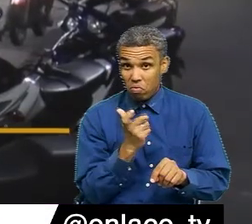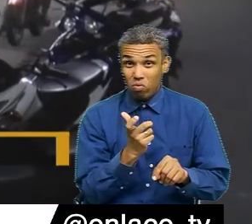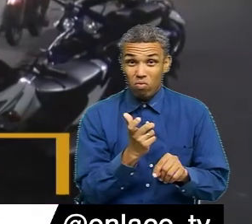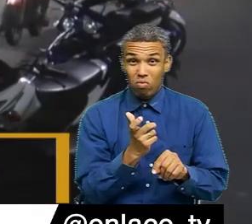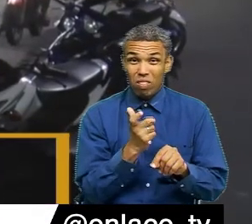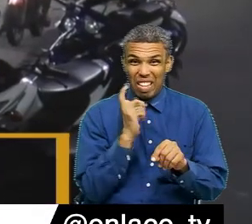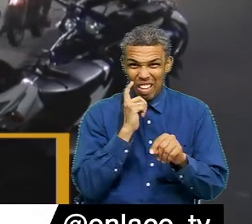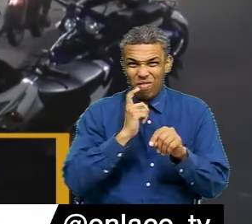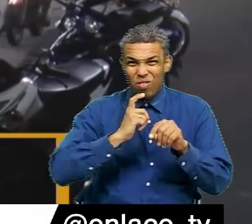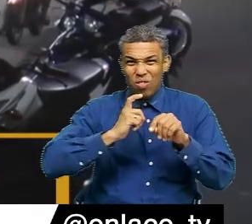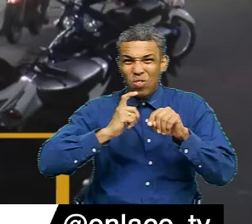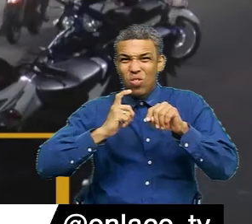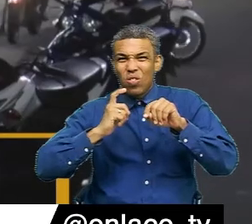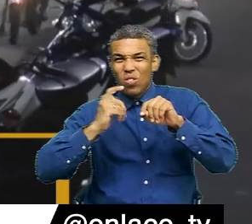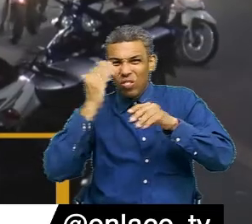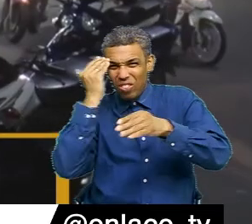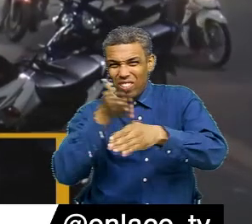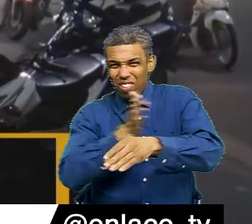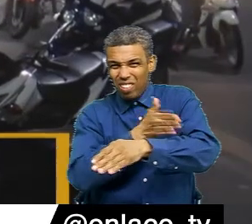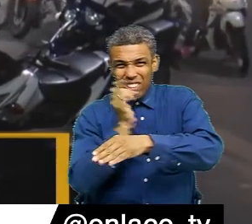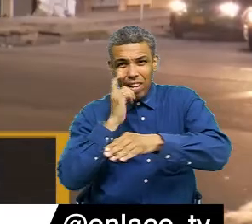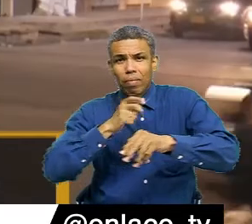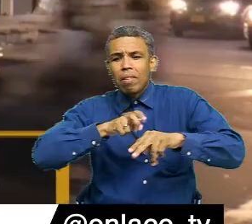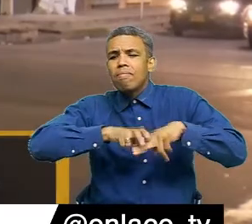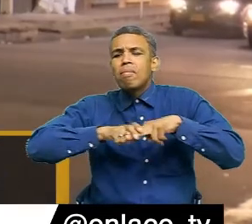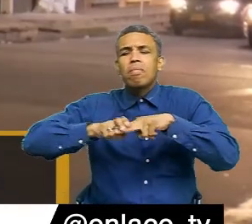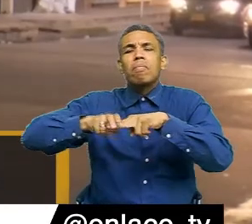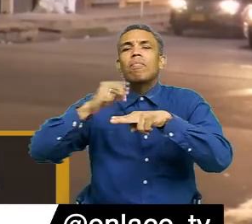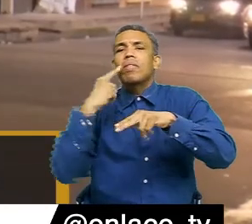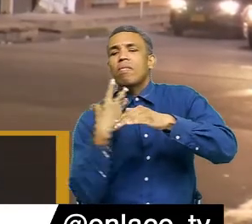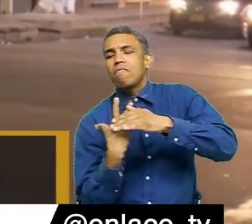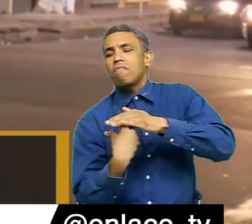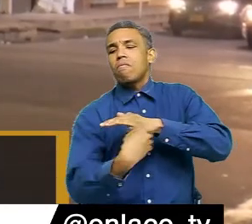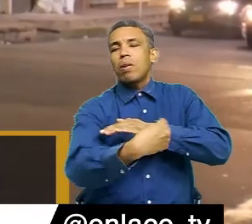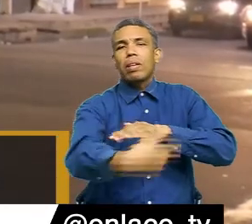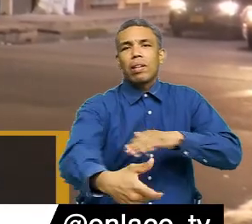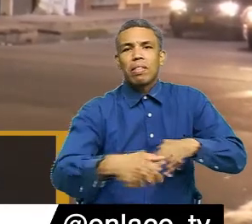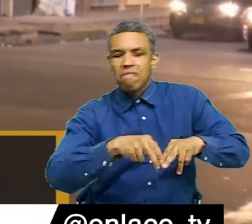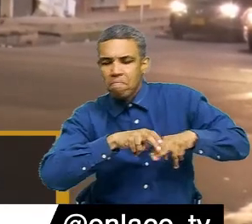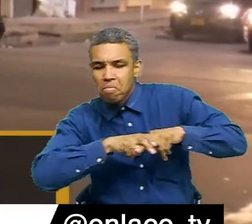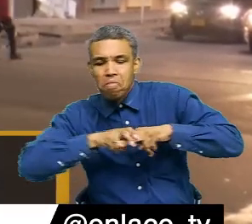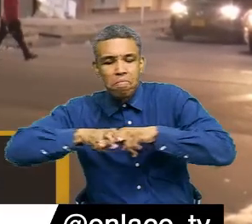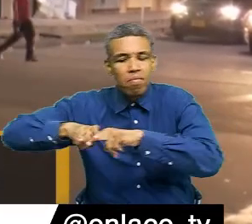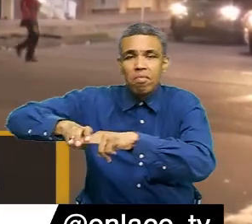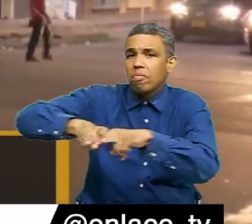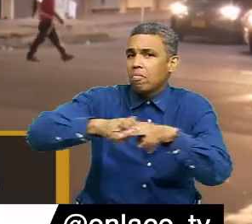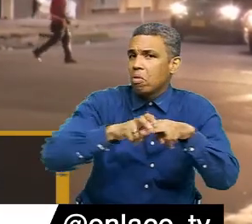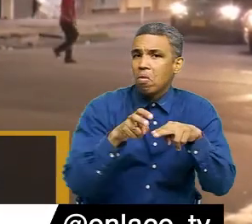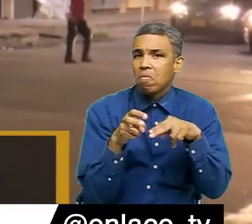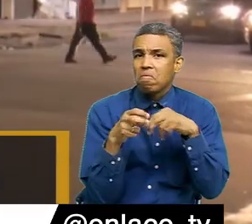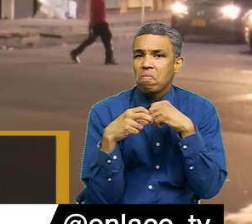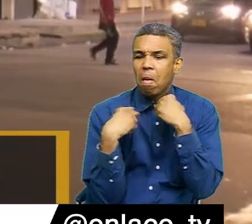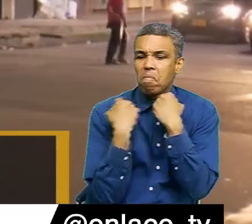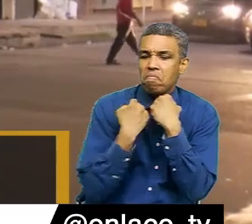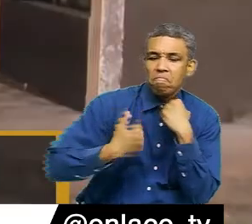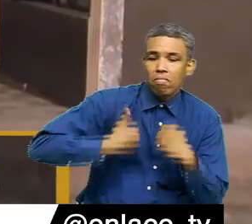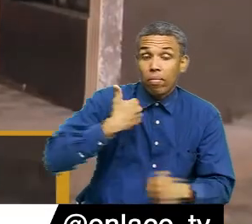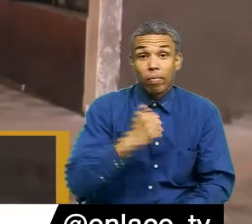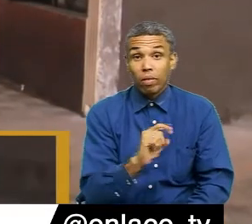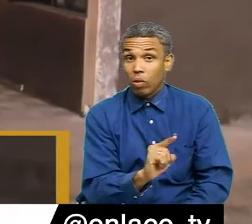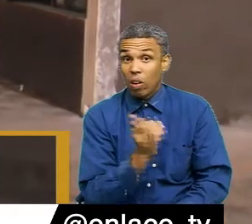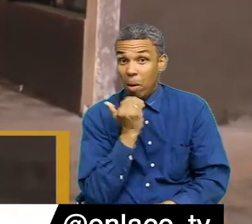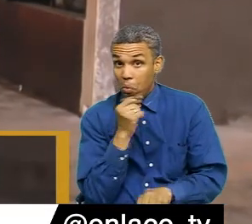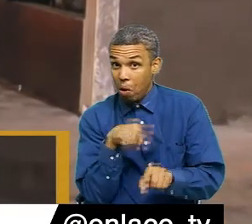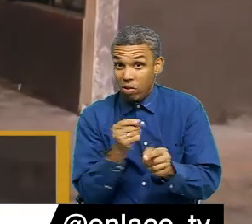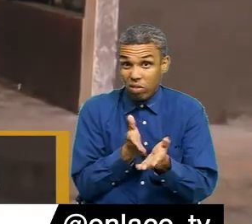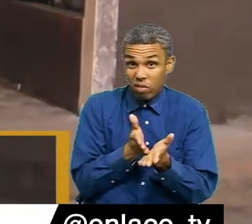de varias semanas de pedagogía y socialización, el gobierno local se irá a la sanción, a tal punto que los locales que en el desarrollo de los operativos